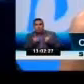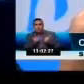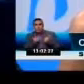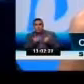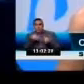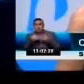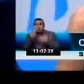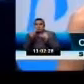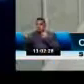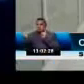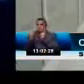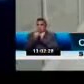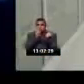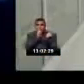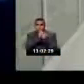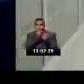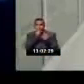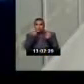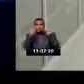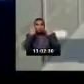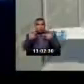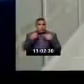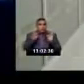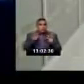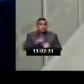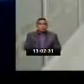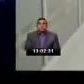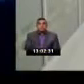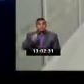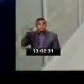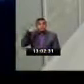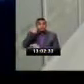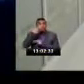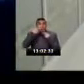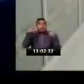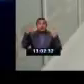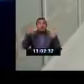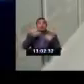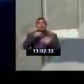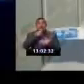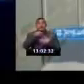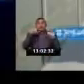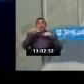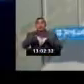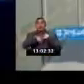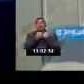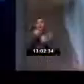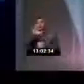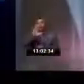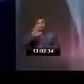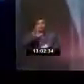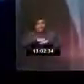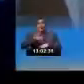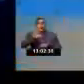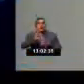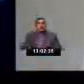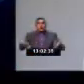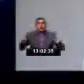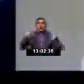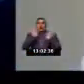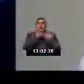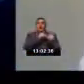la gente que tuve alrededor se cuidó. A través de este video que circulará por medios de comunicación y redes sociales, se recordará a la gente la importancia de